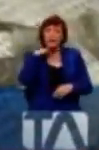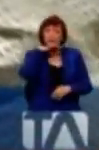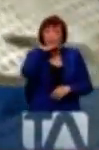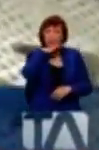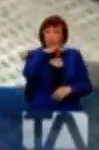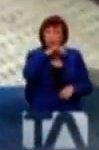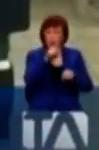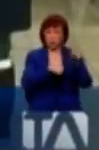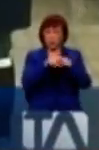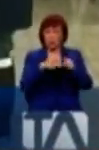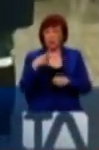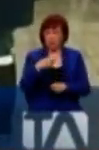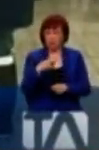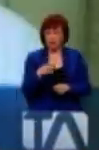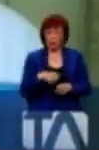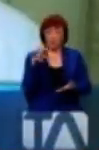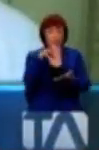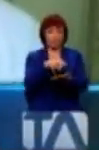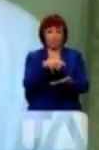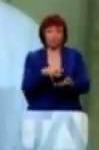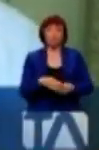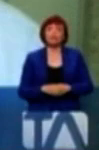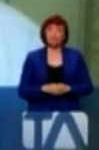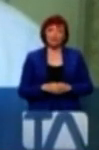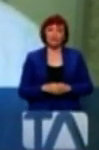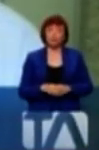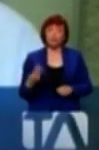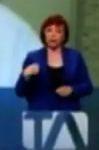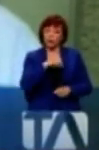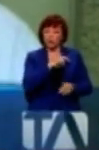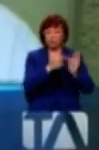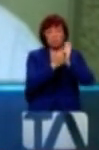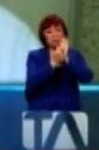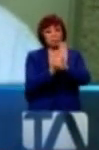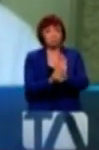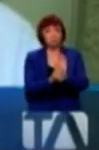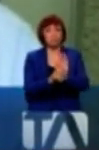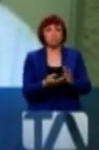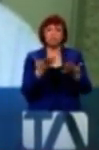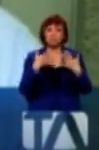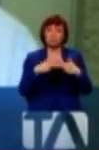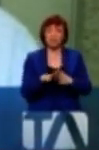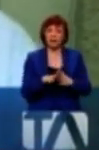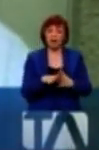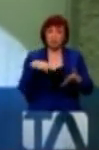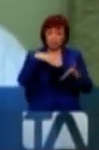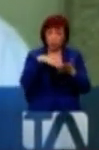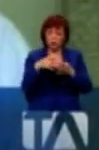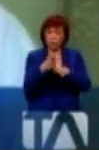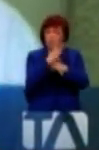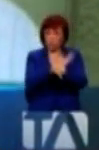40.000 hectáreas de camarón que en la provincia hay. Hemos podido demostrar las falencias que tiene el estudio de impacto